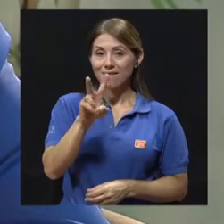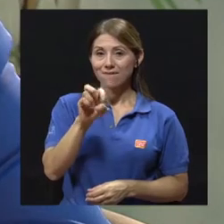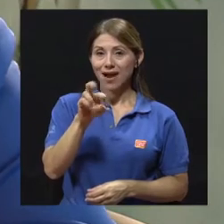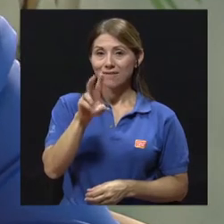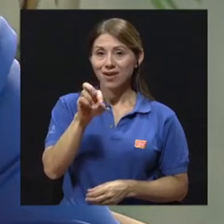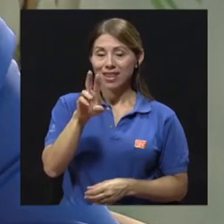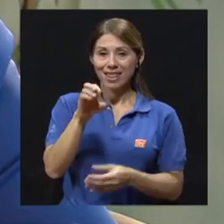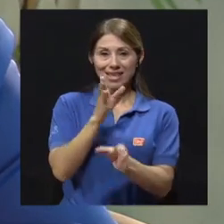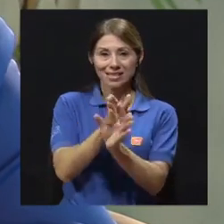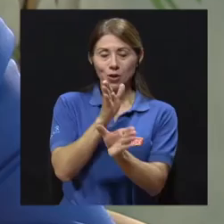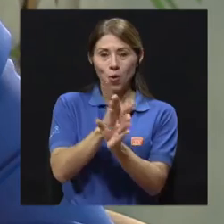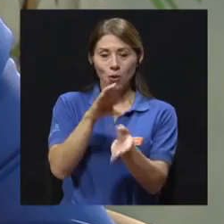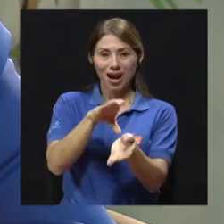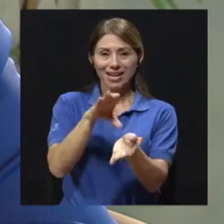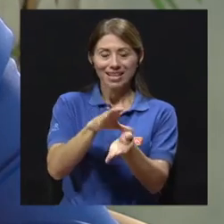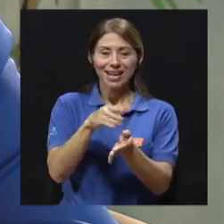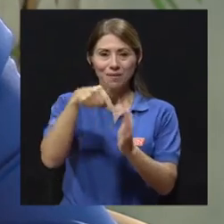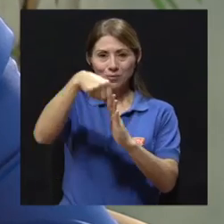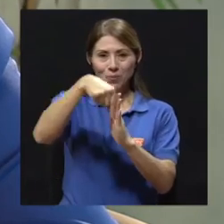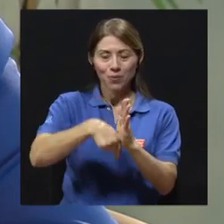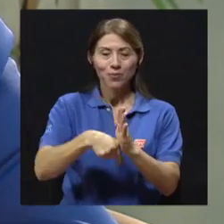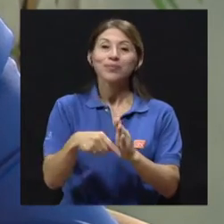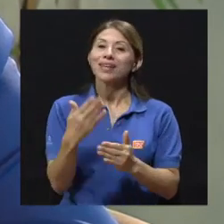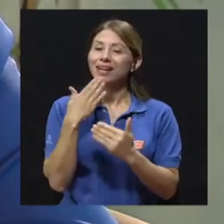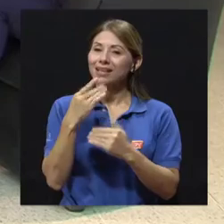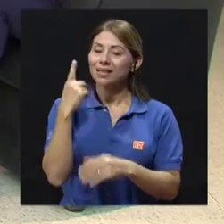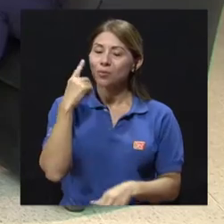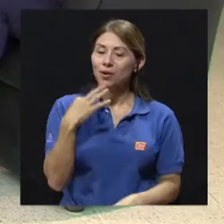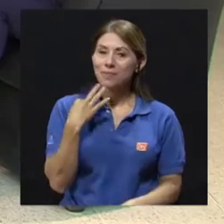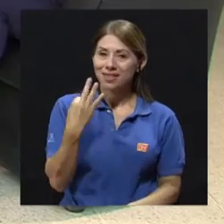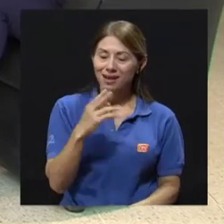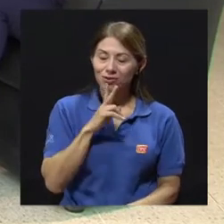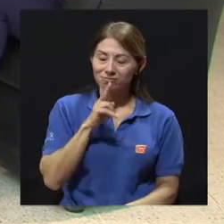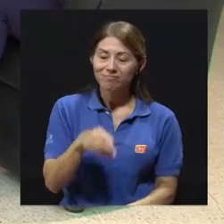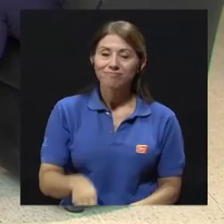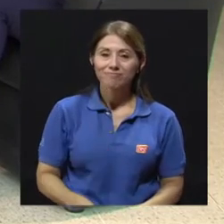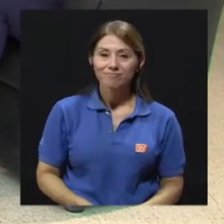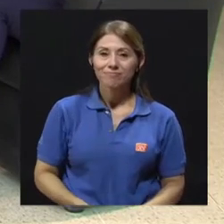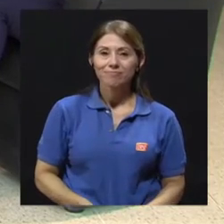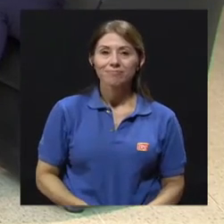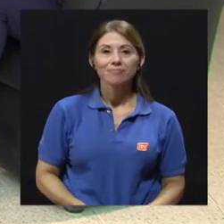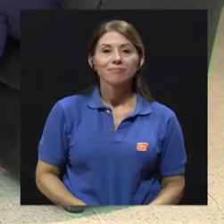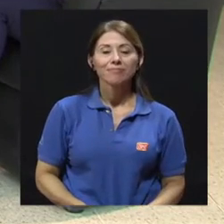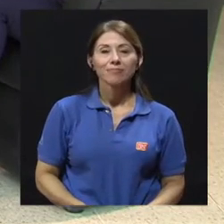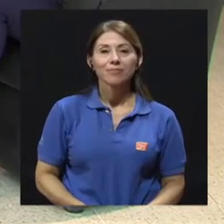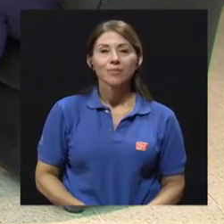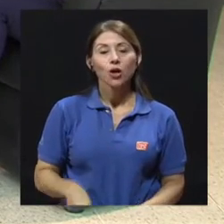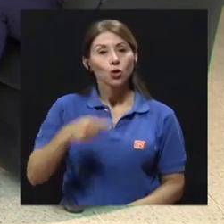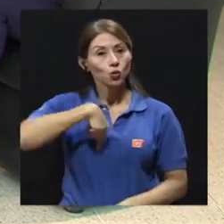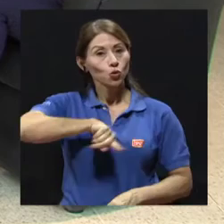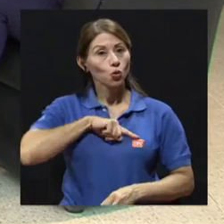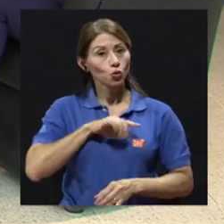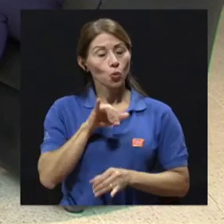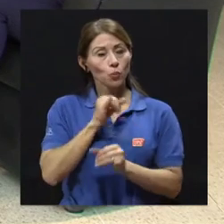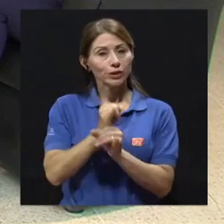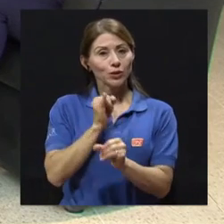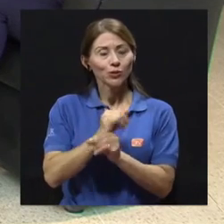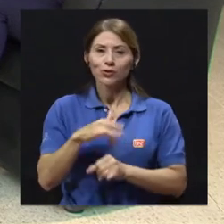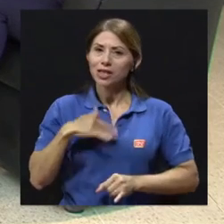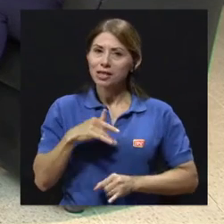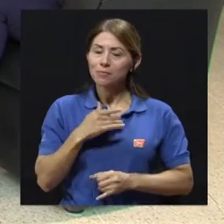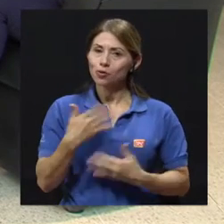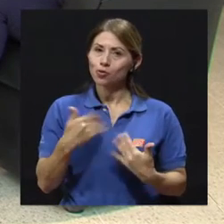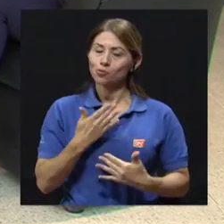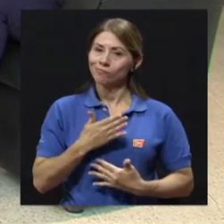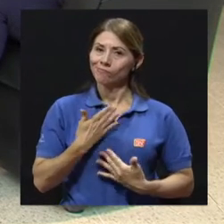vamos a profundizar más sobre este tema. Muchísimas gracias. Sí. Muchas gracias por invitarnos. En realidad, sí, nos sentimos muy honrados de que como institución se nos tome en cuenta